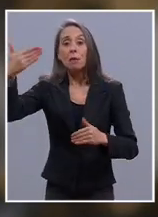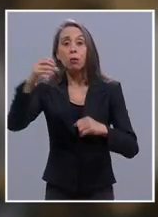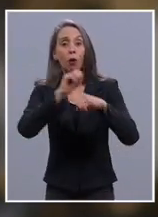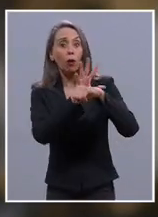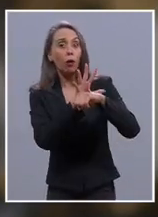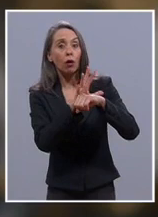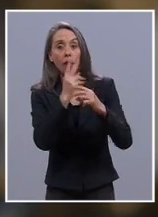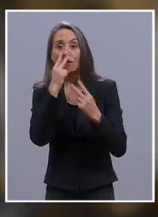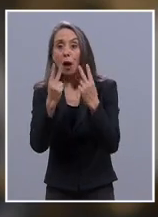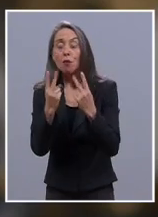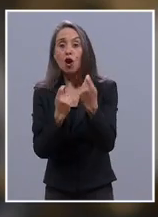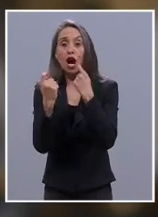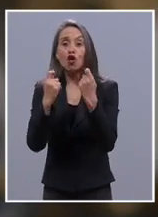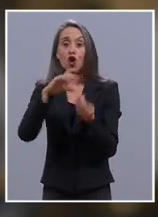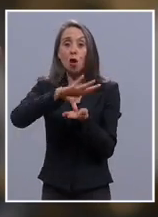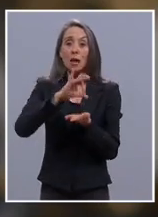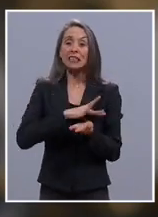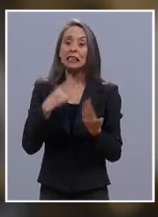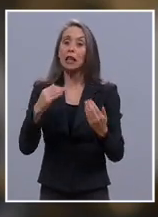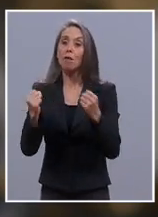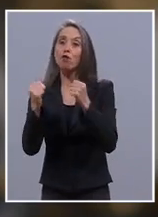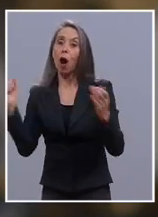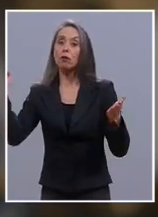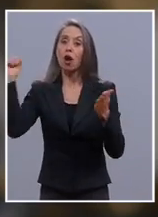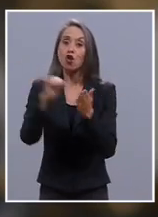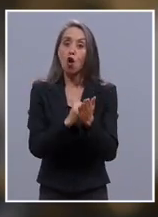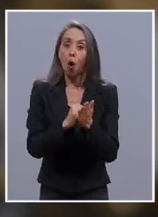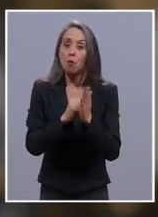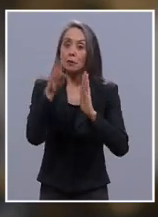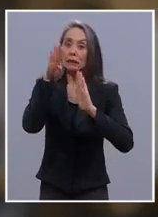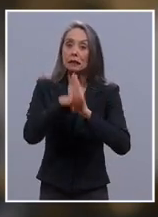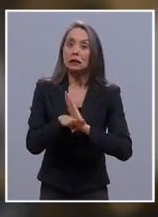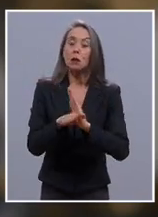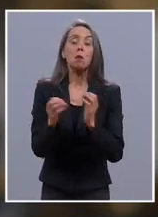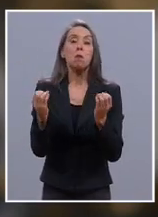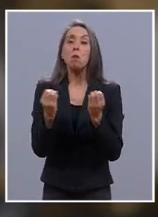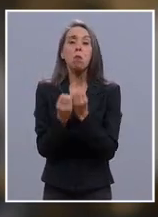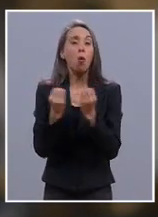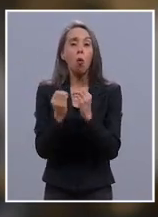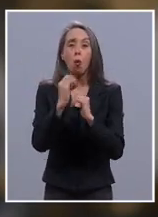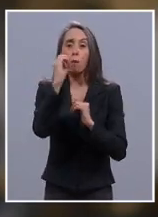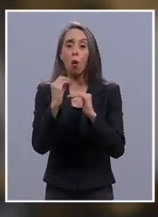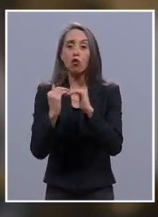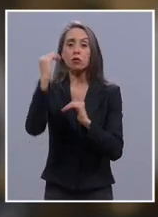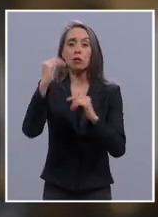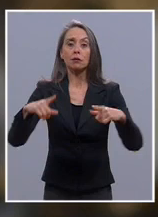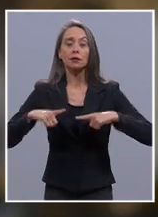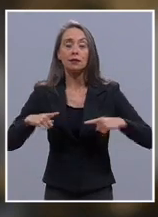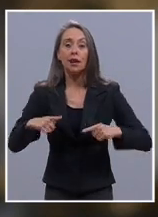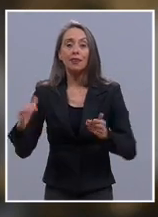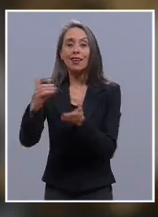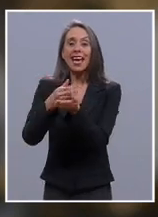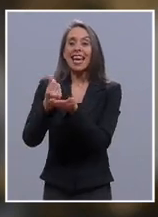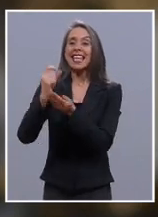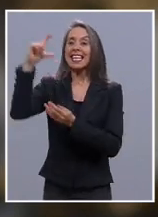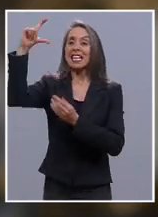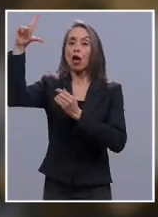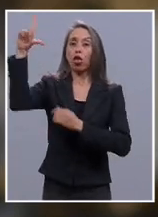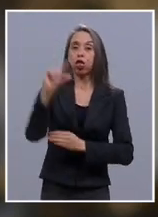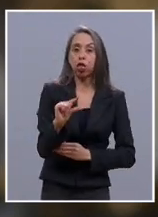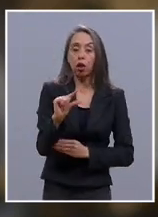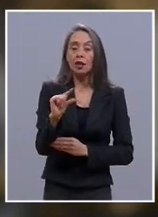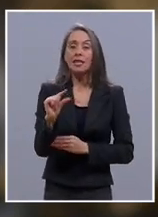economía muy golpeada con altos niveles de desempleo con fuertes caídas en los ingresos con una inversión